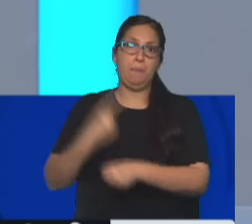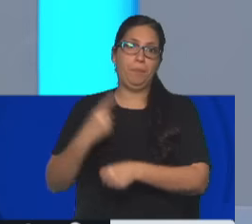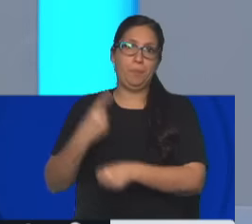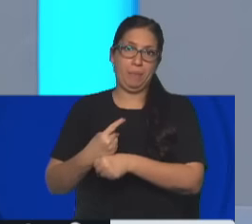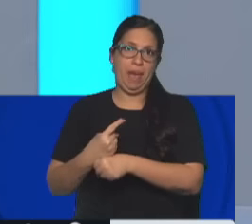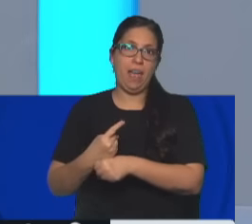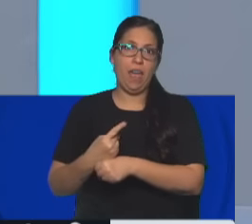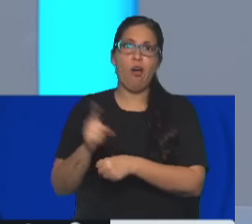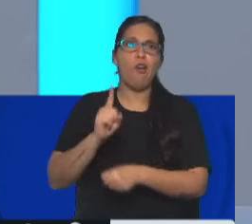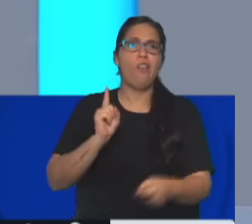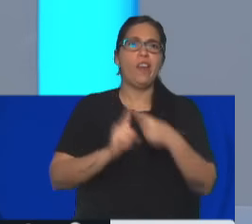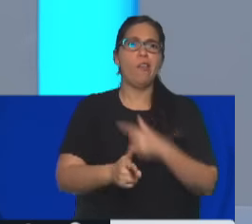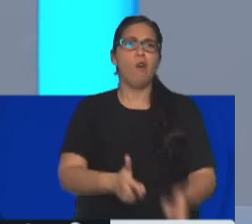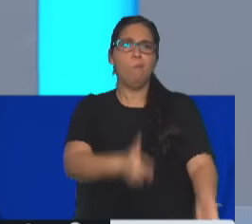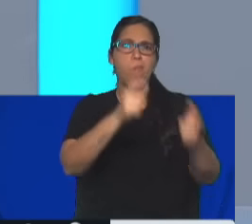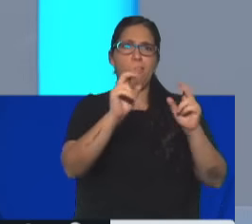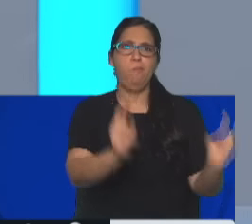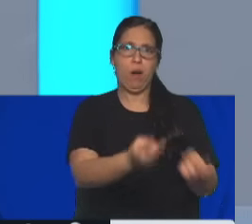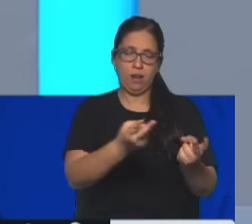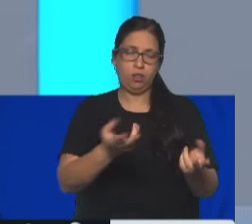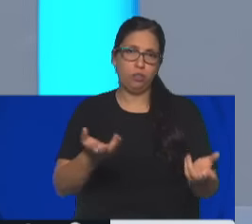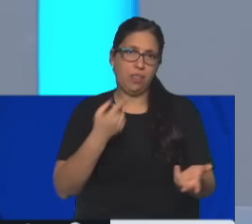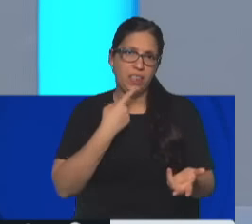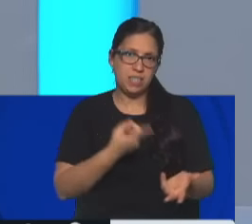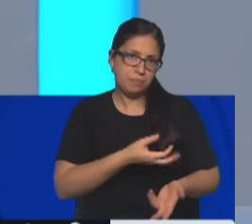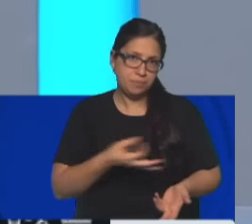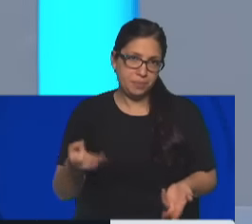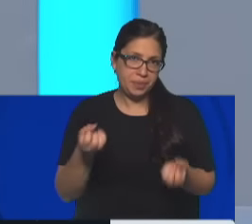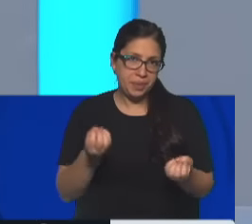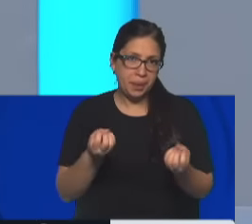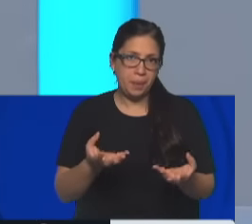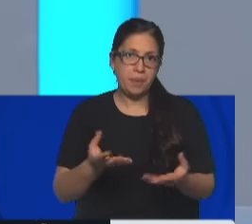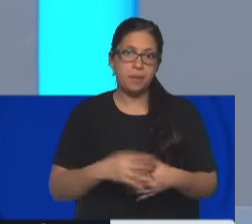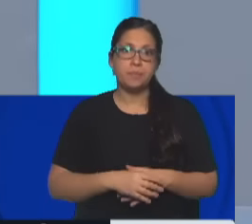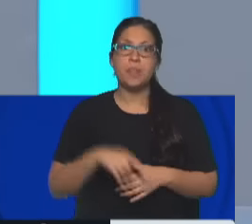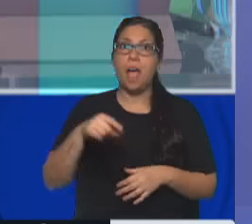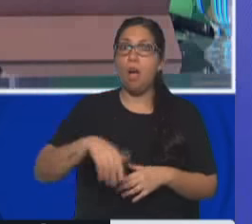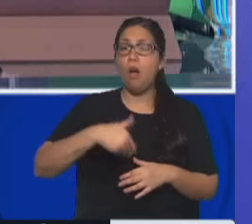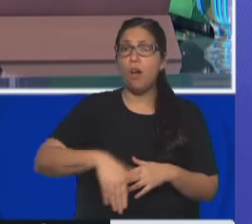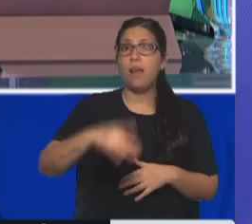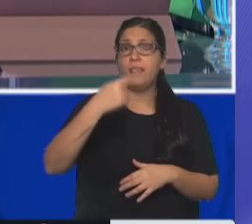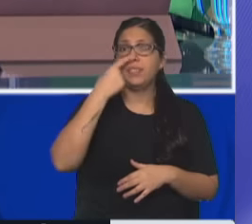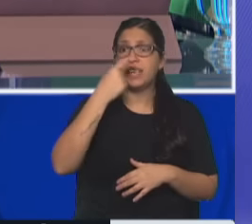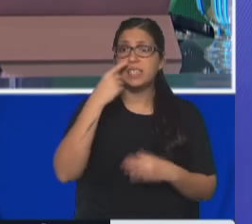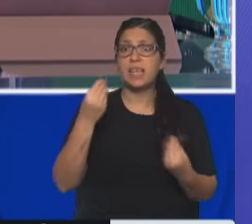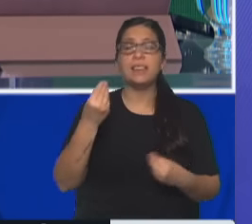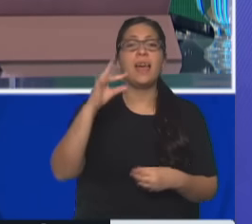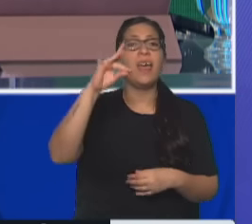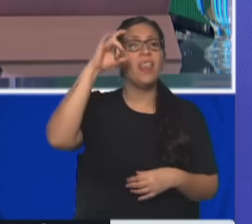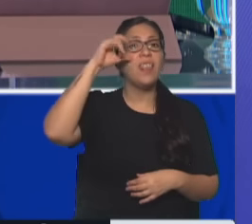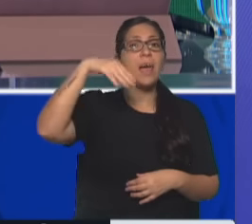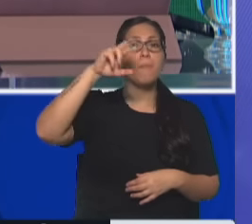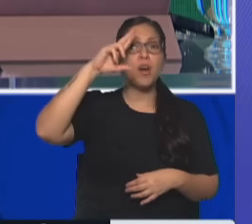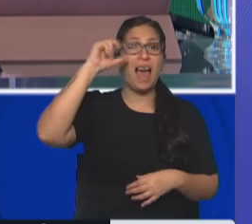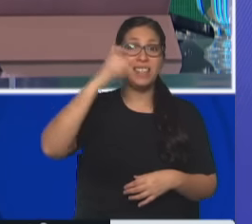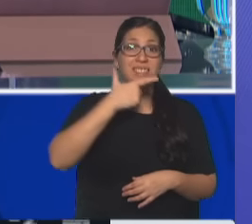primera medida. Y la segunda es que va a ser ahora más interesante por el hecho de que Alexandre de Moraes, que siempre lo recordamos,